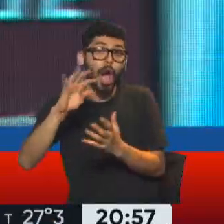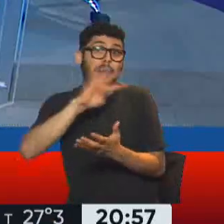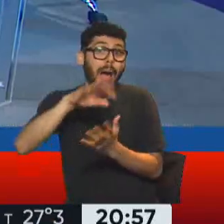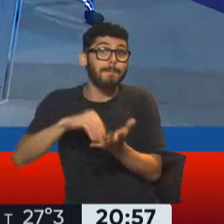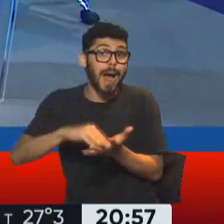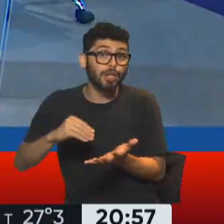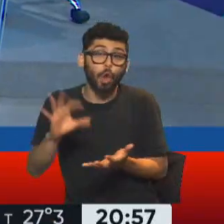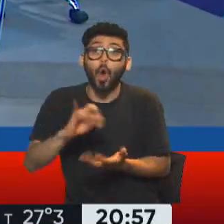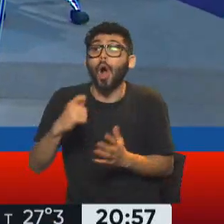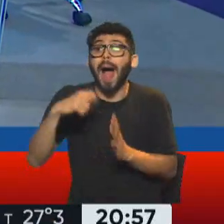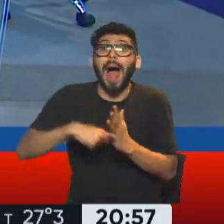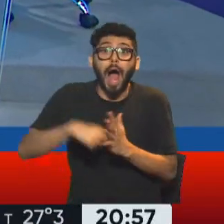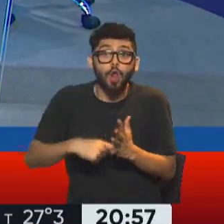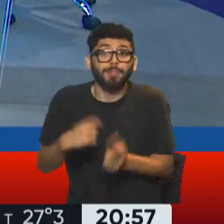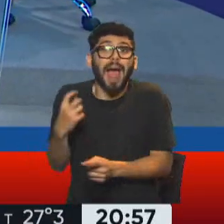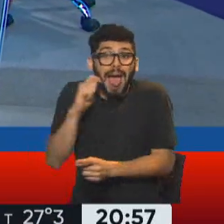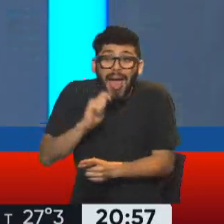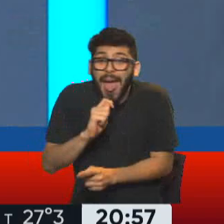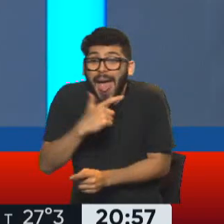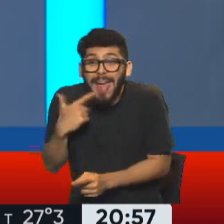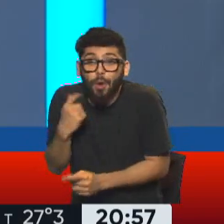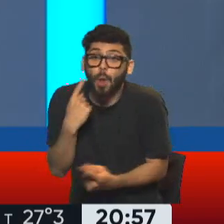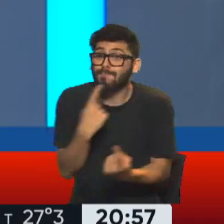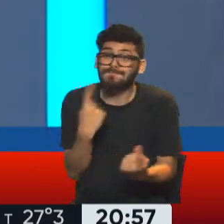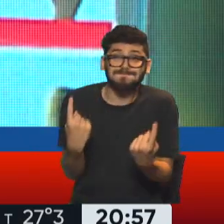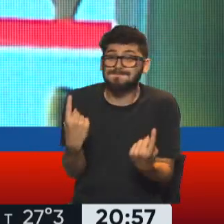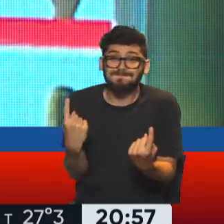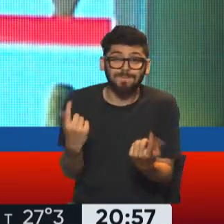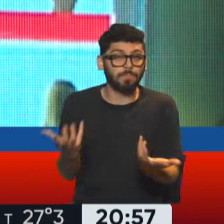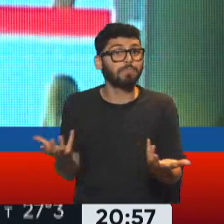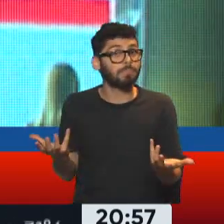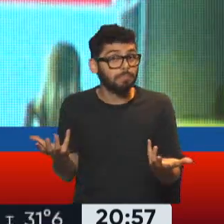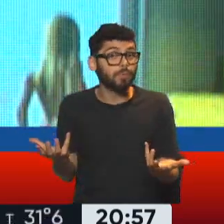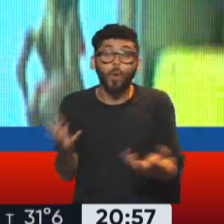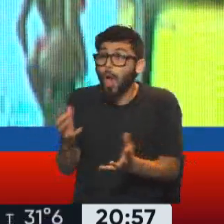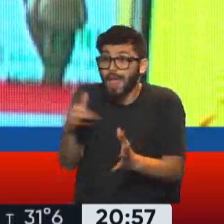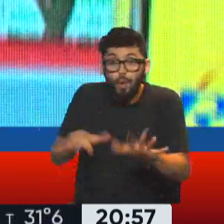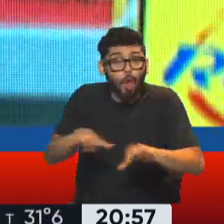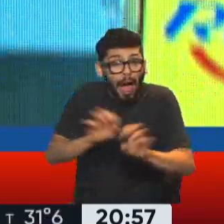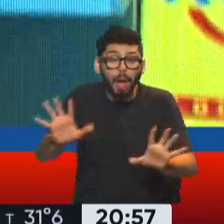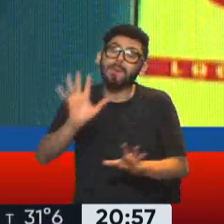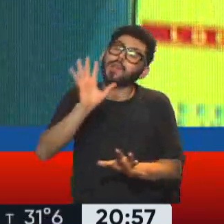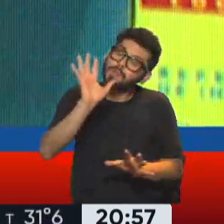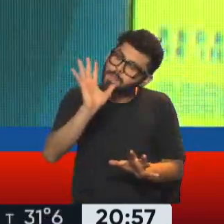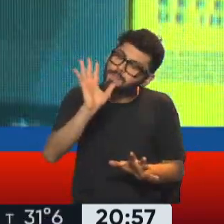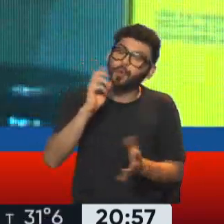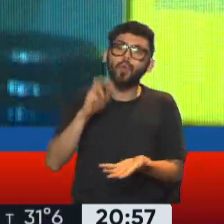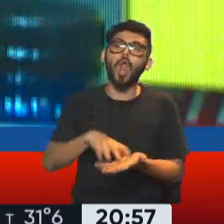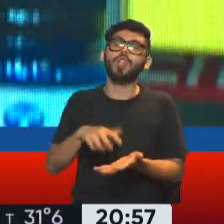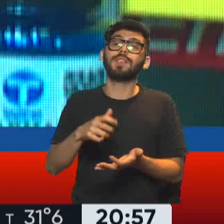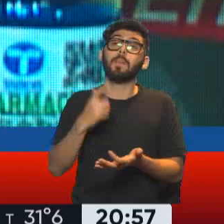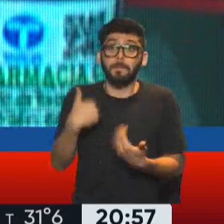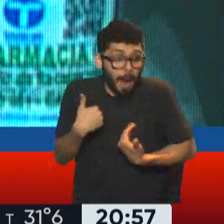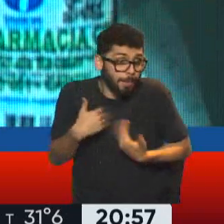o arroz, qué rico el arroz y la polenta, carne. Pero están eligiendo eso. Estamos en esa situación de gravedad. Y yo creo que es una buena noticia decir que por fin